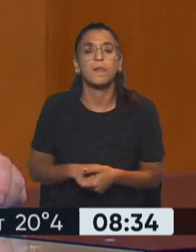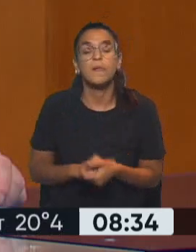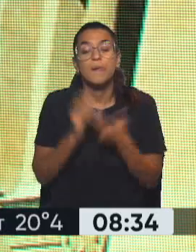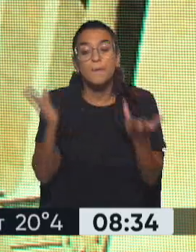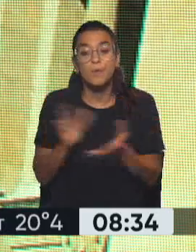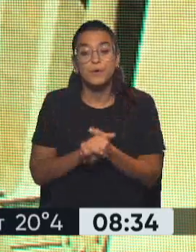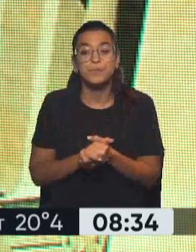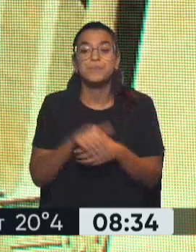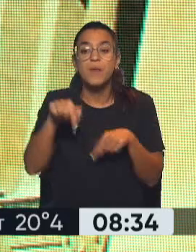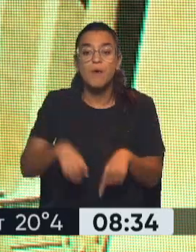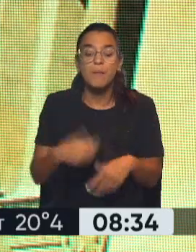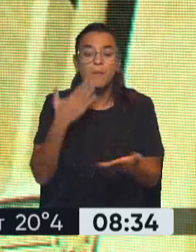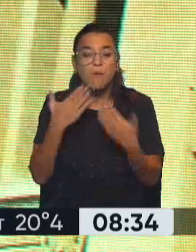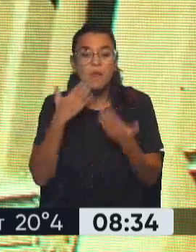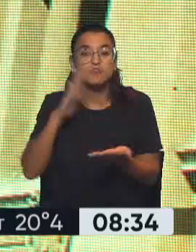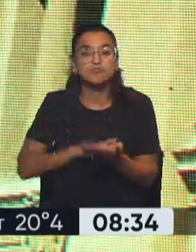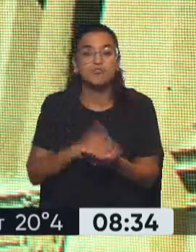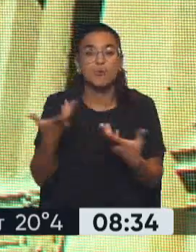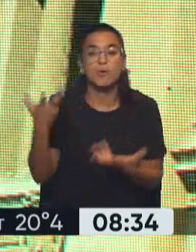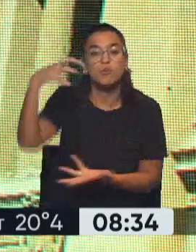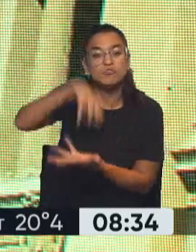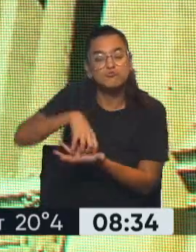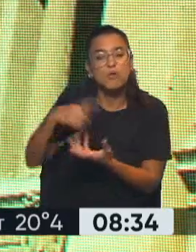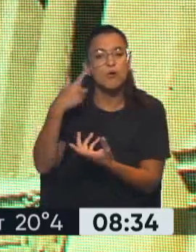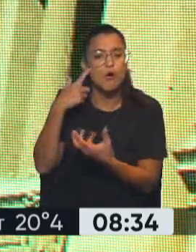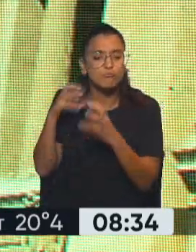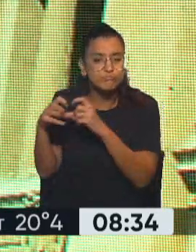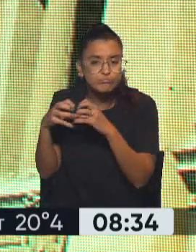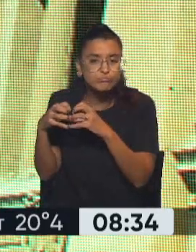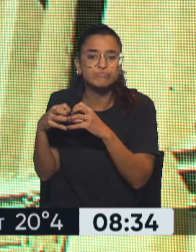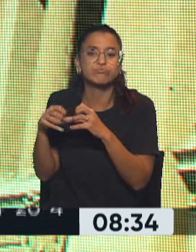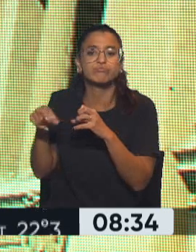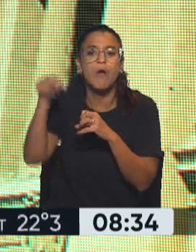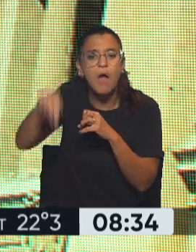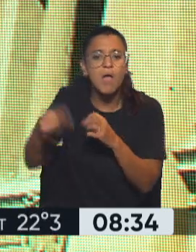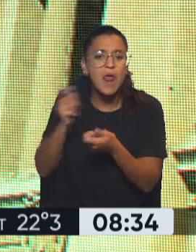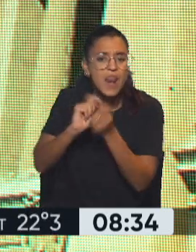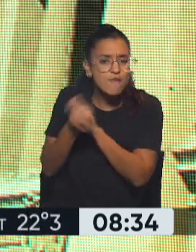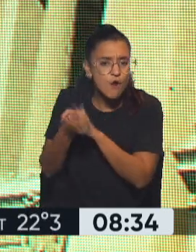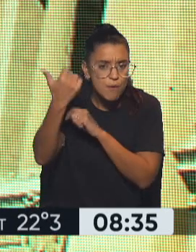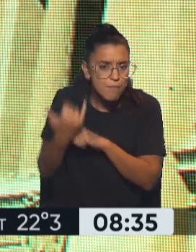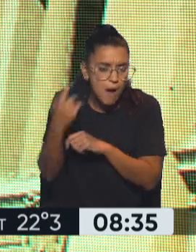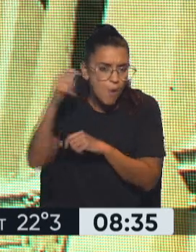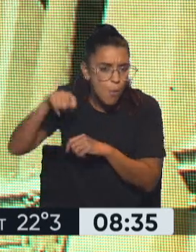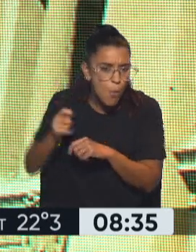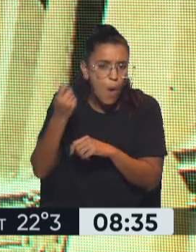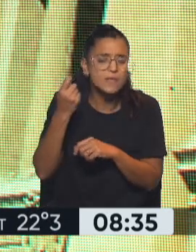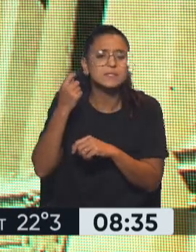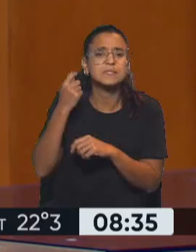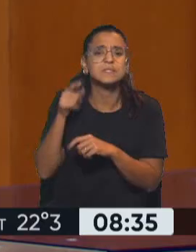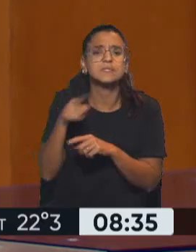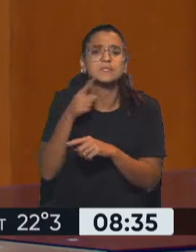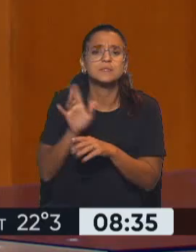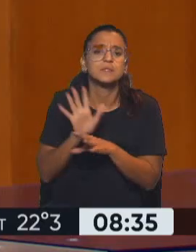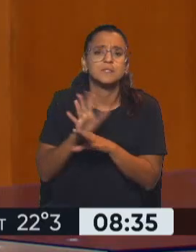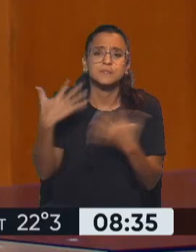pero aún esto es hablar de consejo de más literatura que hay ahí se viene una reforma se logrará se alcanzará una reforma que va a